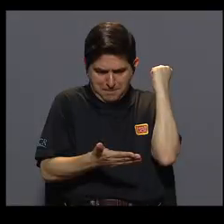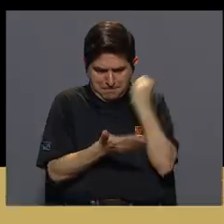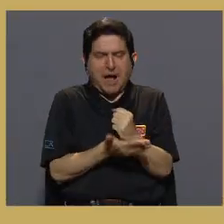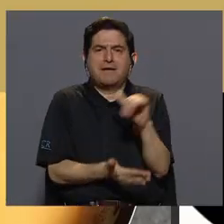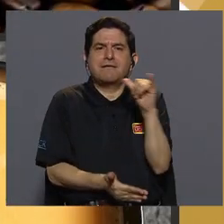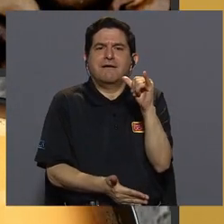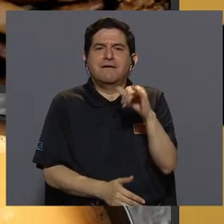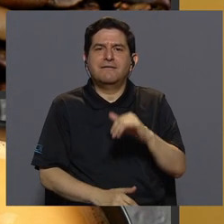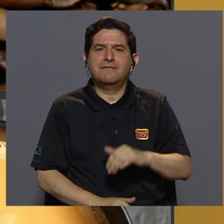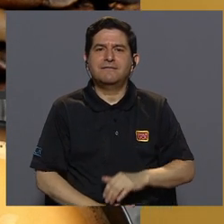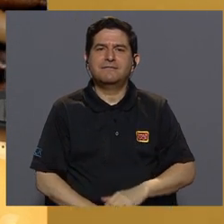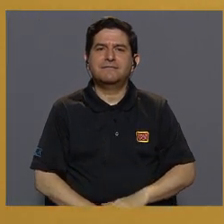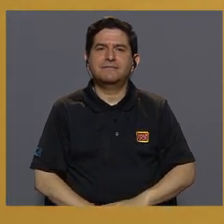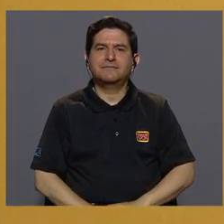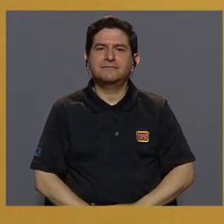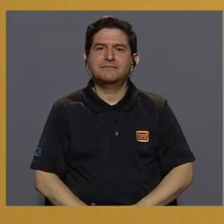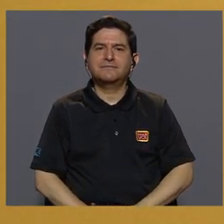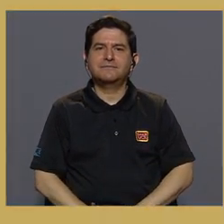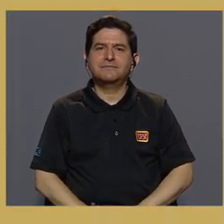sí.